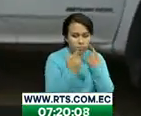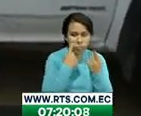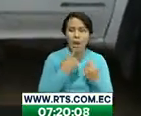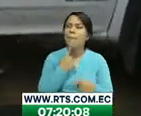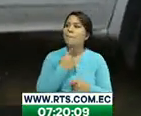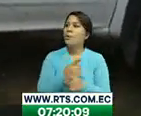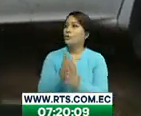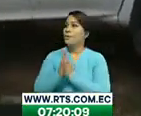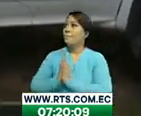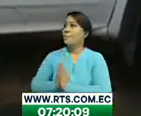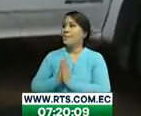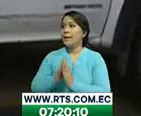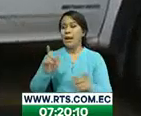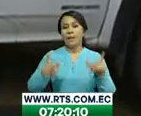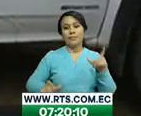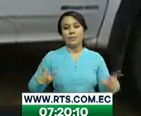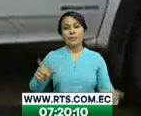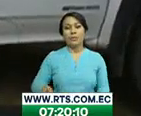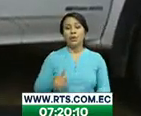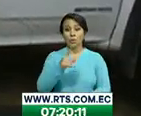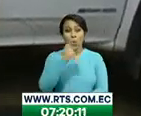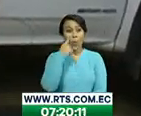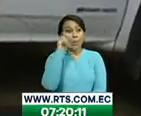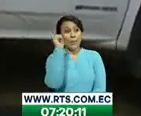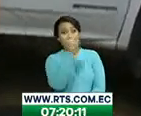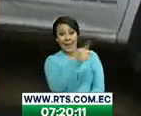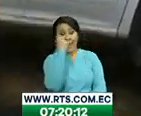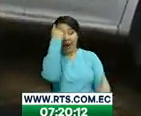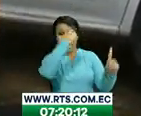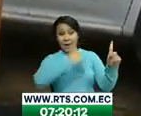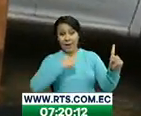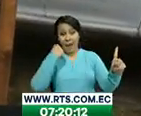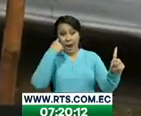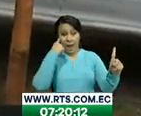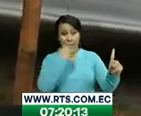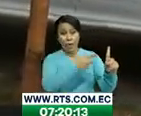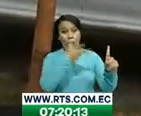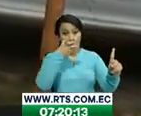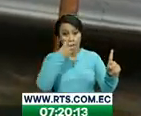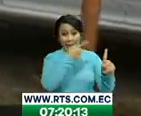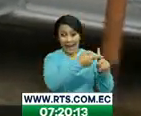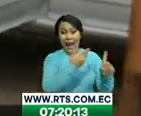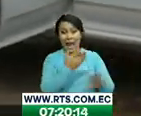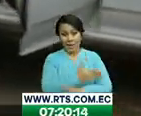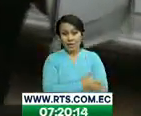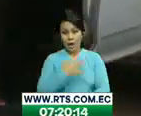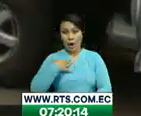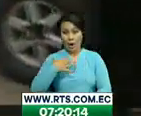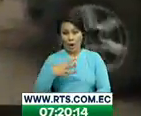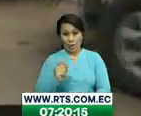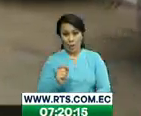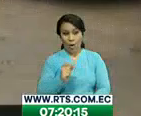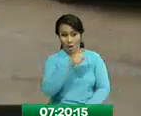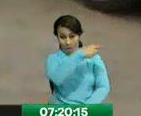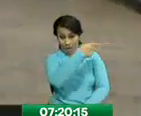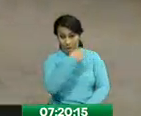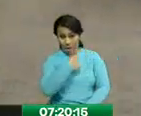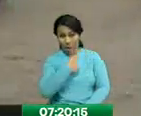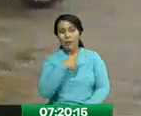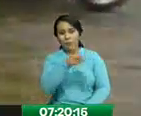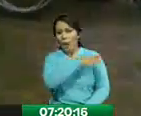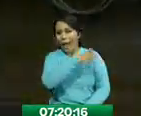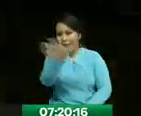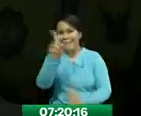ello a la ciudadanía para que, de ser identificados, acudan al Ministerio Público a fin de enarbolar un